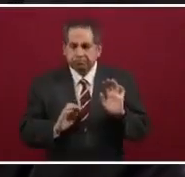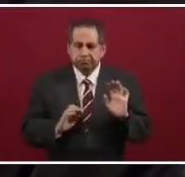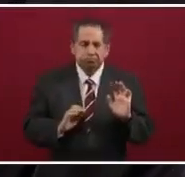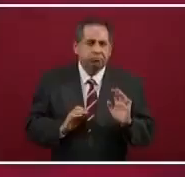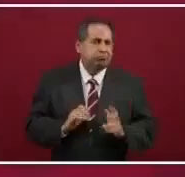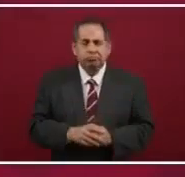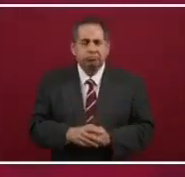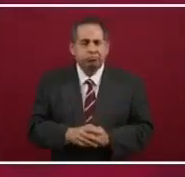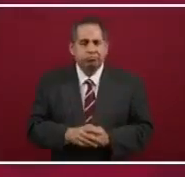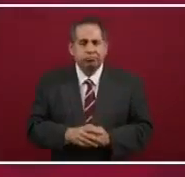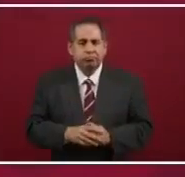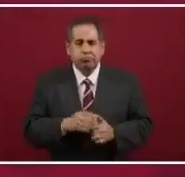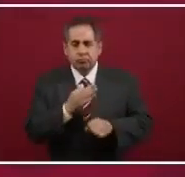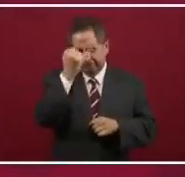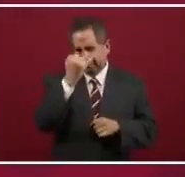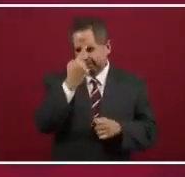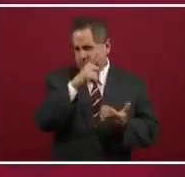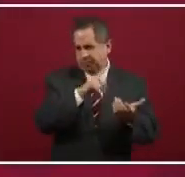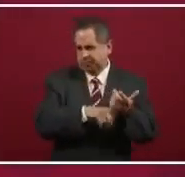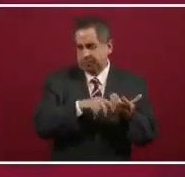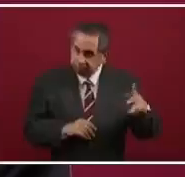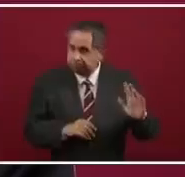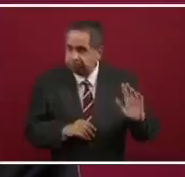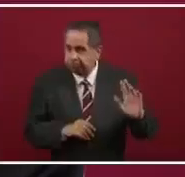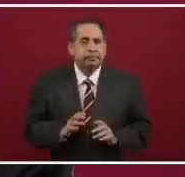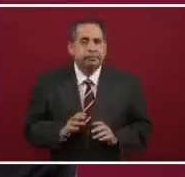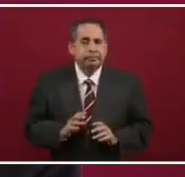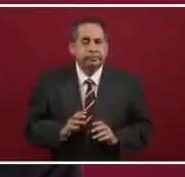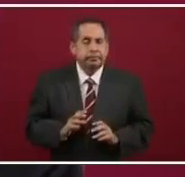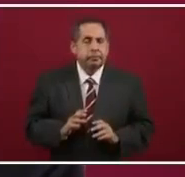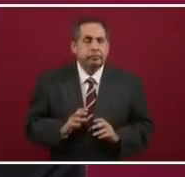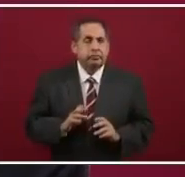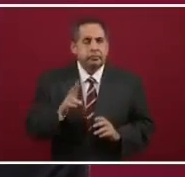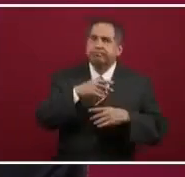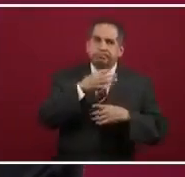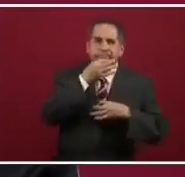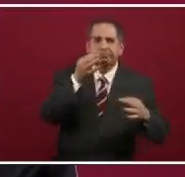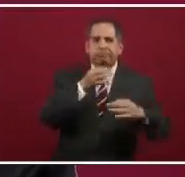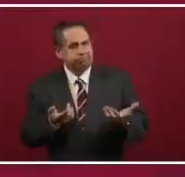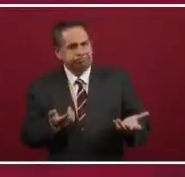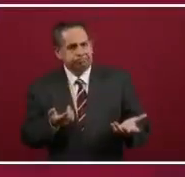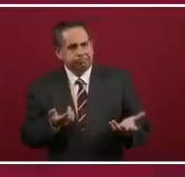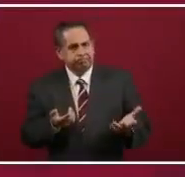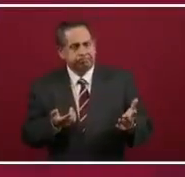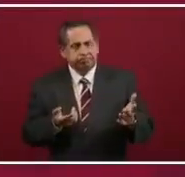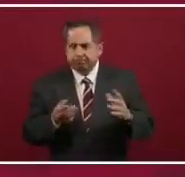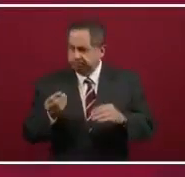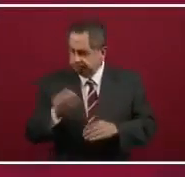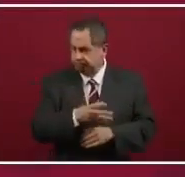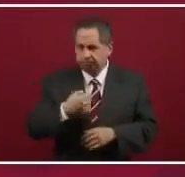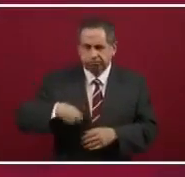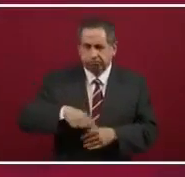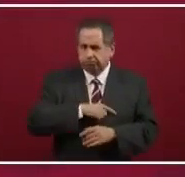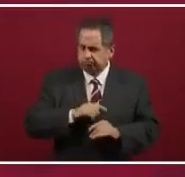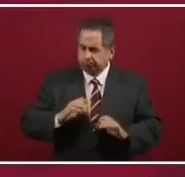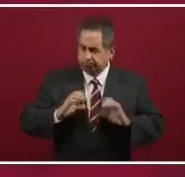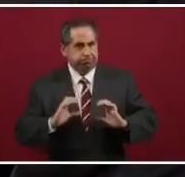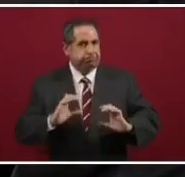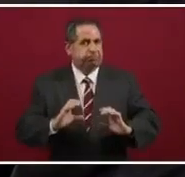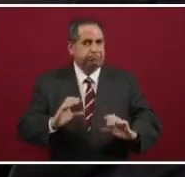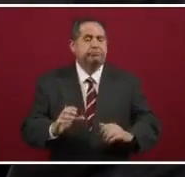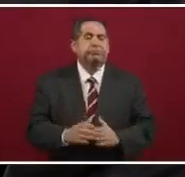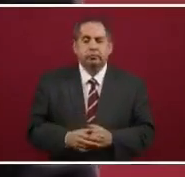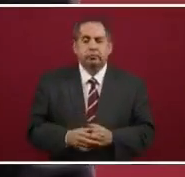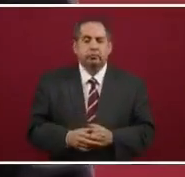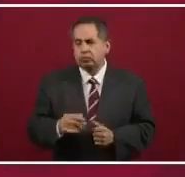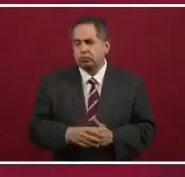dan en Estados Unidos, aun cuando nos pueden afectar. De todas maneras, tenemos que ser prudentes,